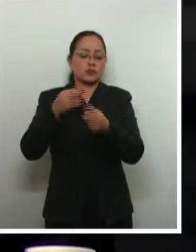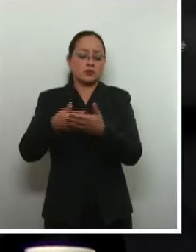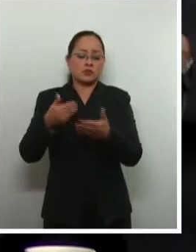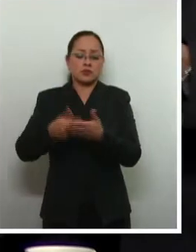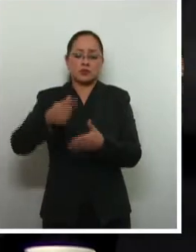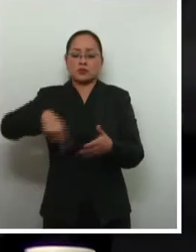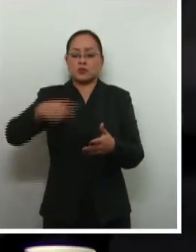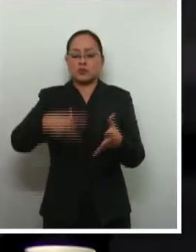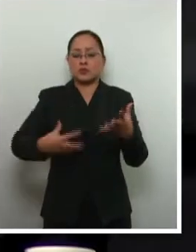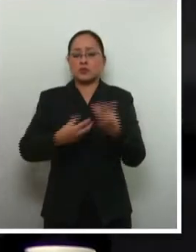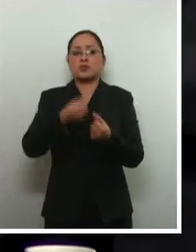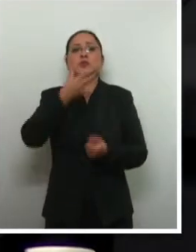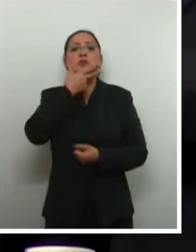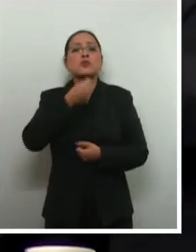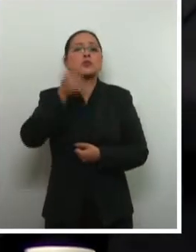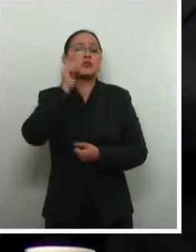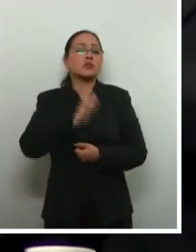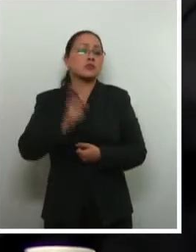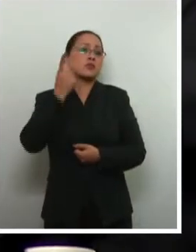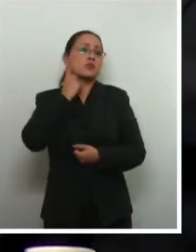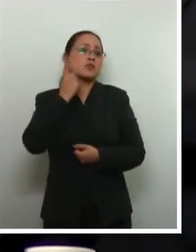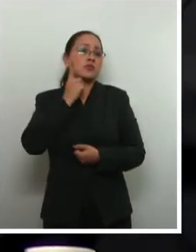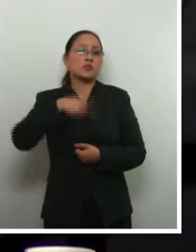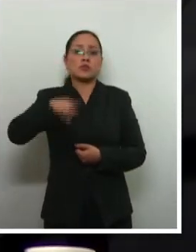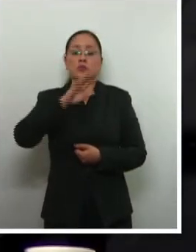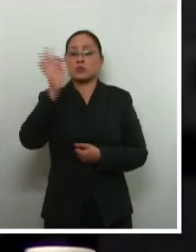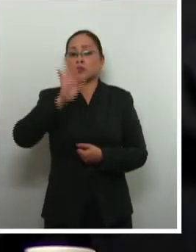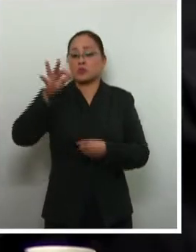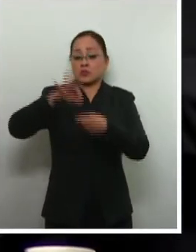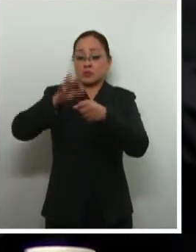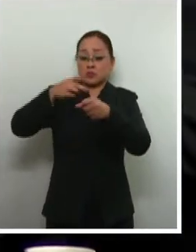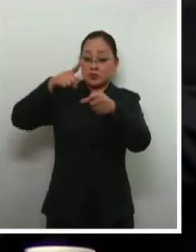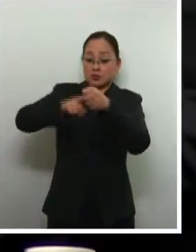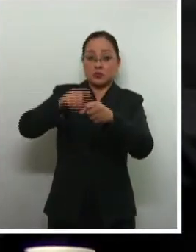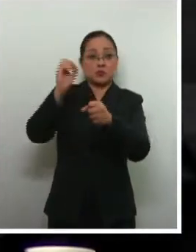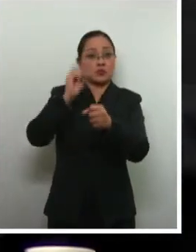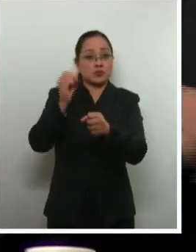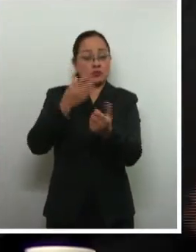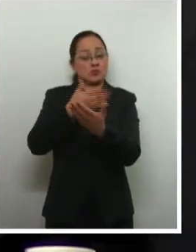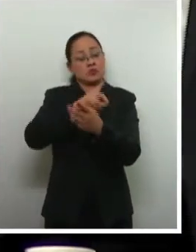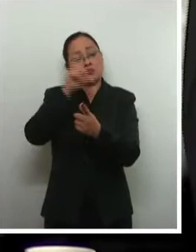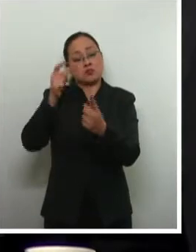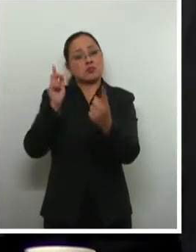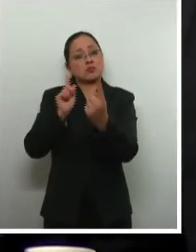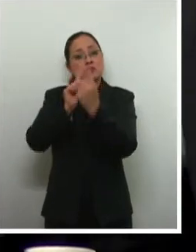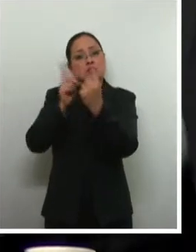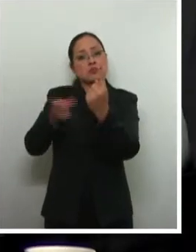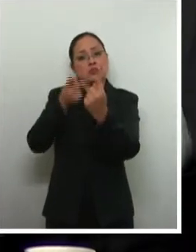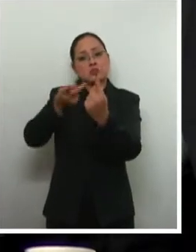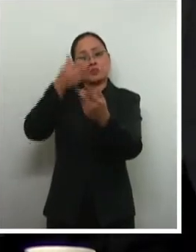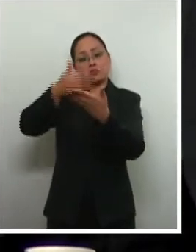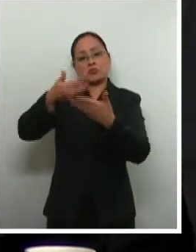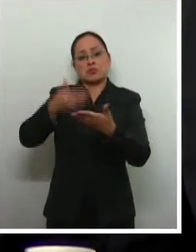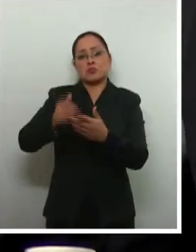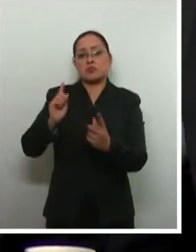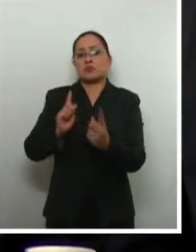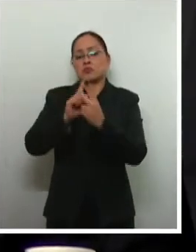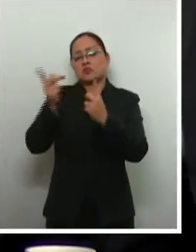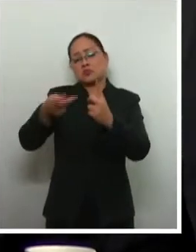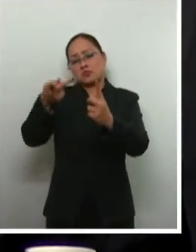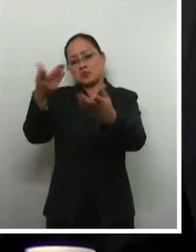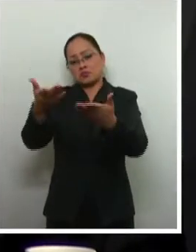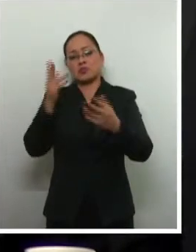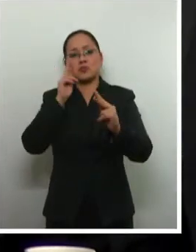de legisladoras y legisladores que no Continúa hayan abierto el podido sistema de registrar votación. su Pueden voto en emitir este su tablero voto. electrónico y Y lo están procederemos, realizando de viva